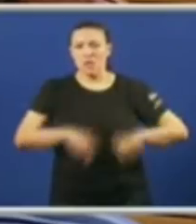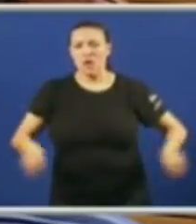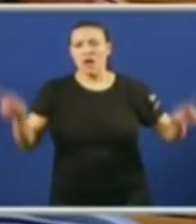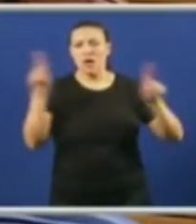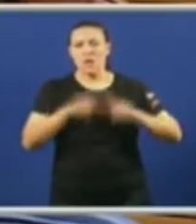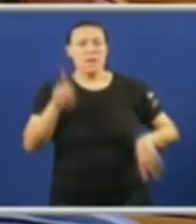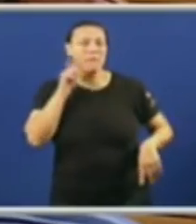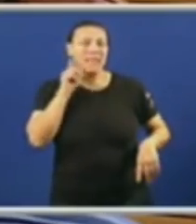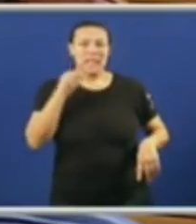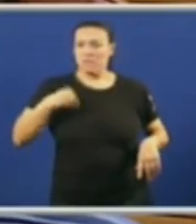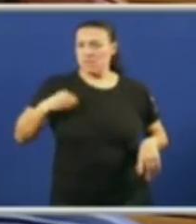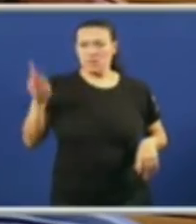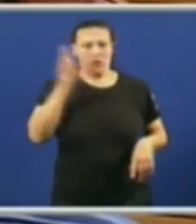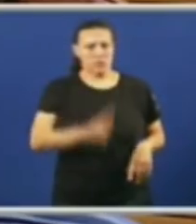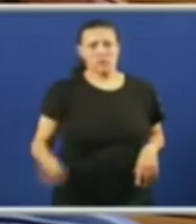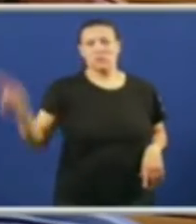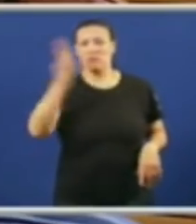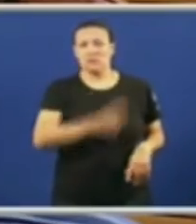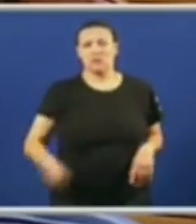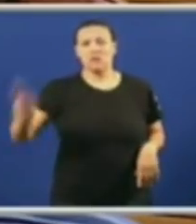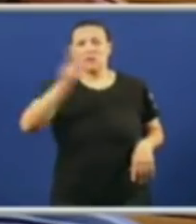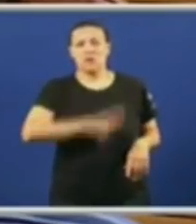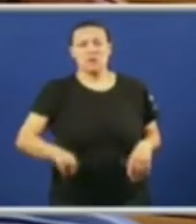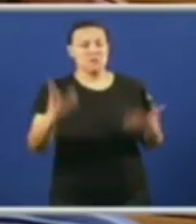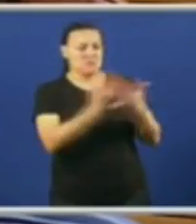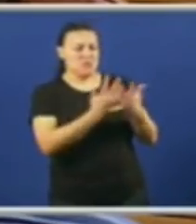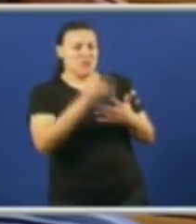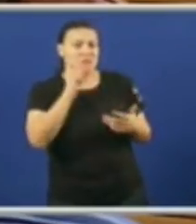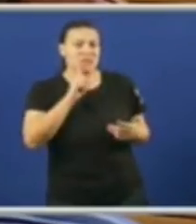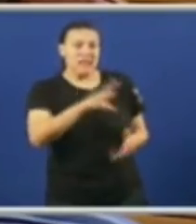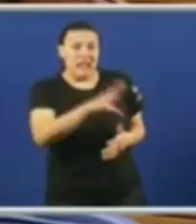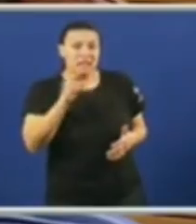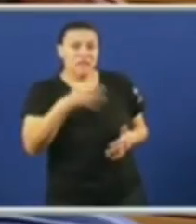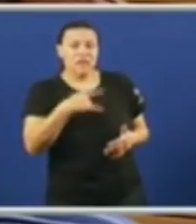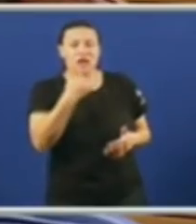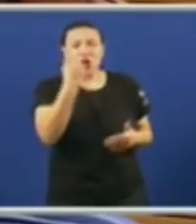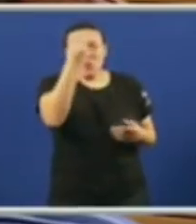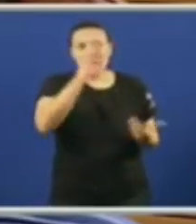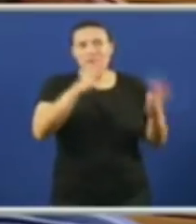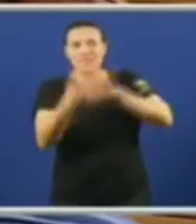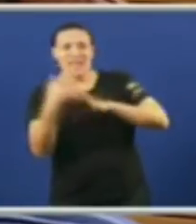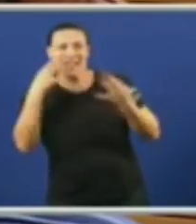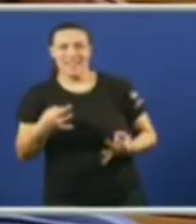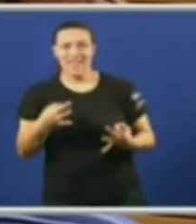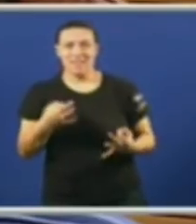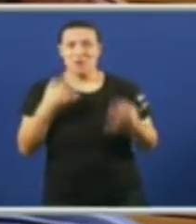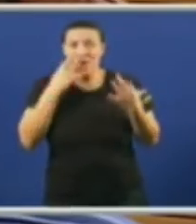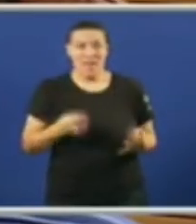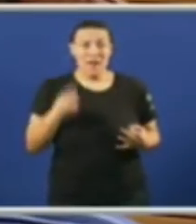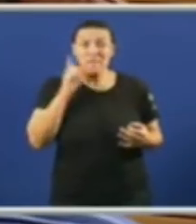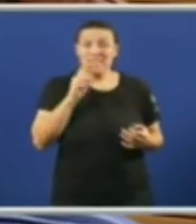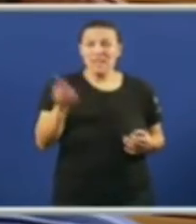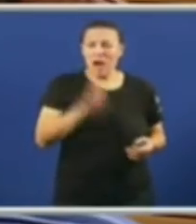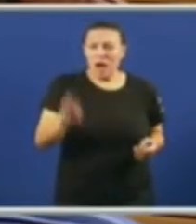mesmas mentiras. Supoño que coa esperanza de que en algún momento se convirtan en realidade, pero que unha mentira repetida 1000 veces